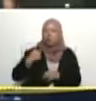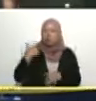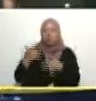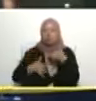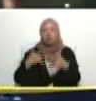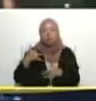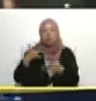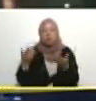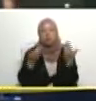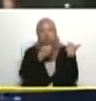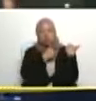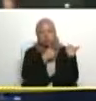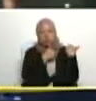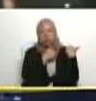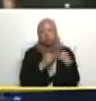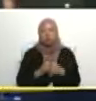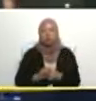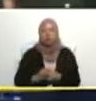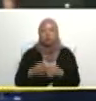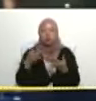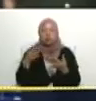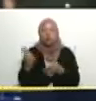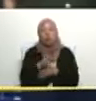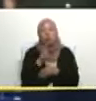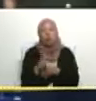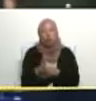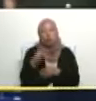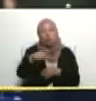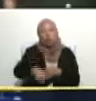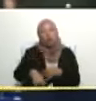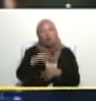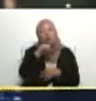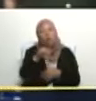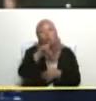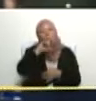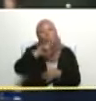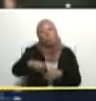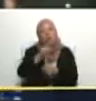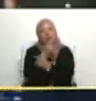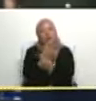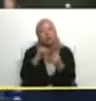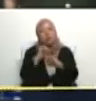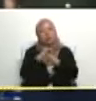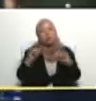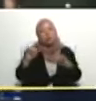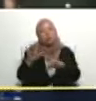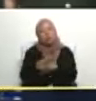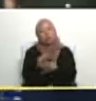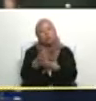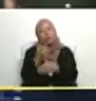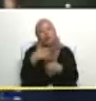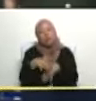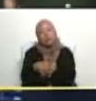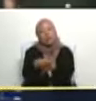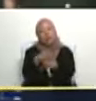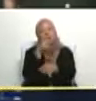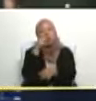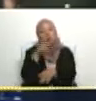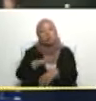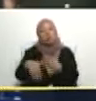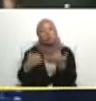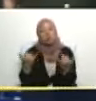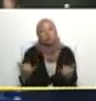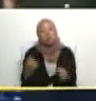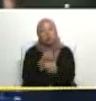acto irresponsable que ose hollar nuestra independencia, nuestra integridad territorial. Así que aquí nos